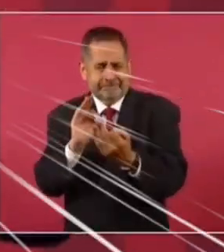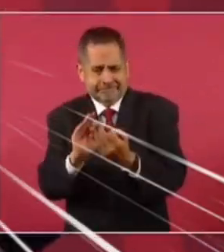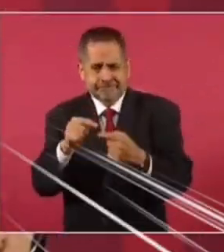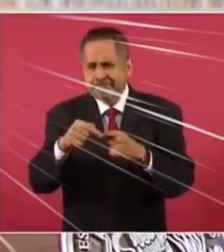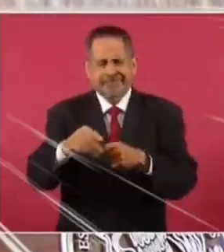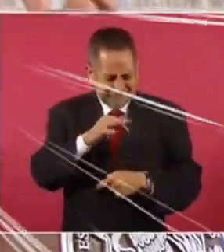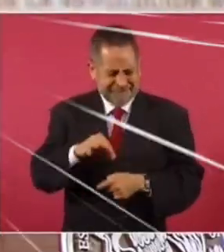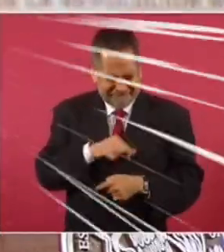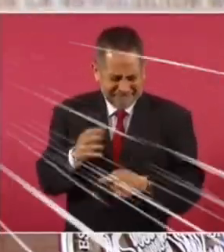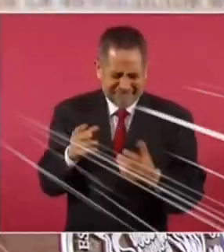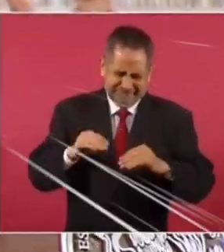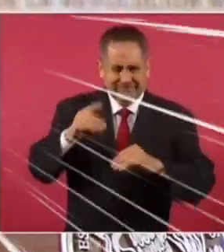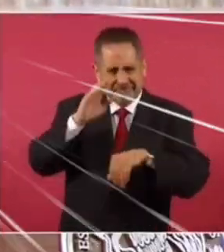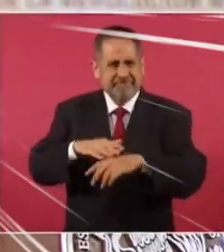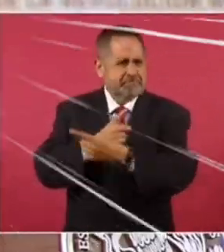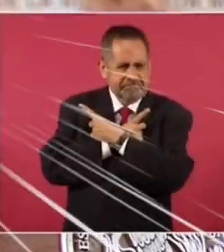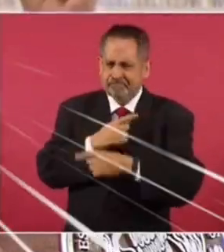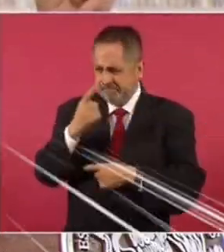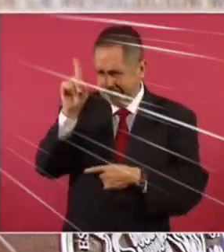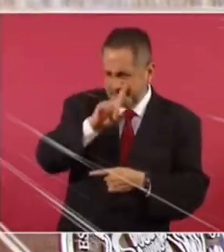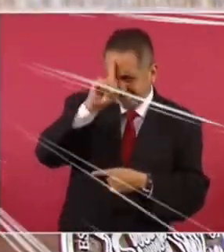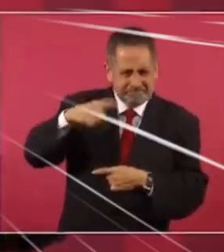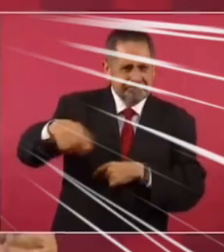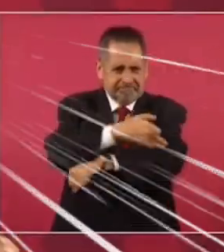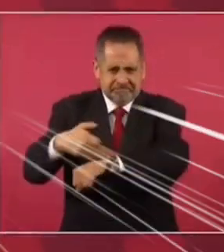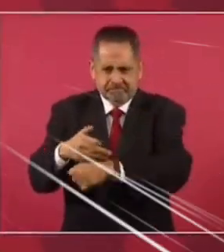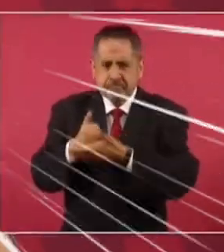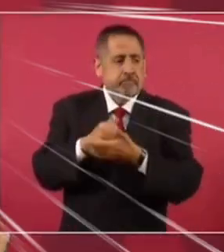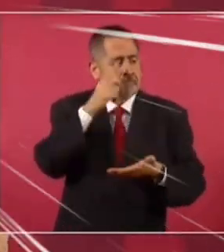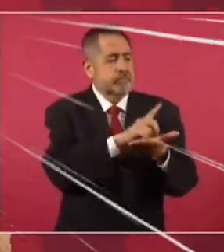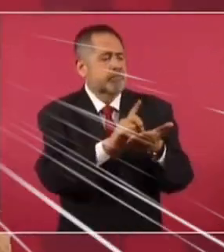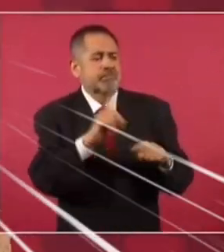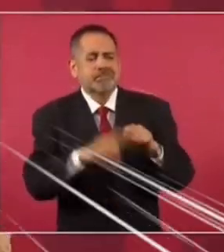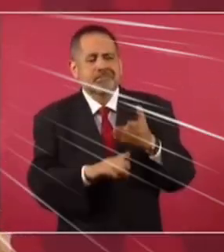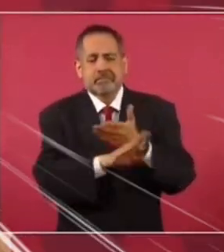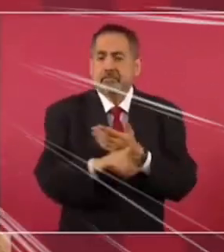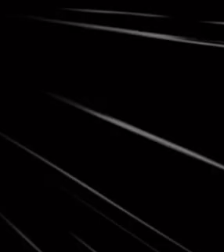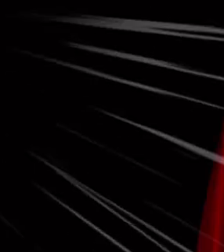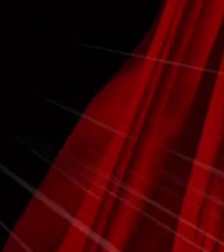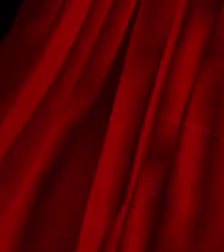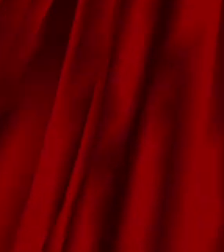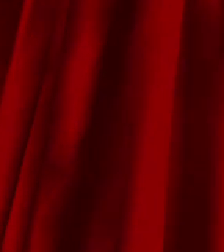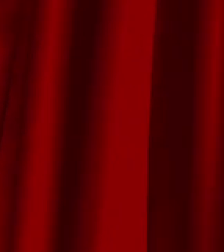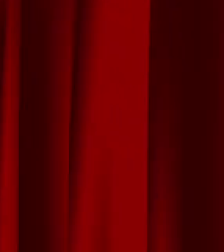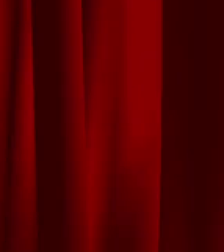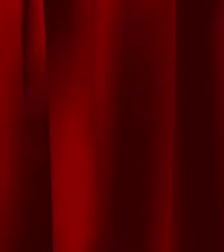mucho para fortalecer valores, fortalecer la familia y enfrentar el problema de la drogadicción, sobre todo el consumo interno.